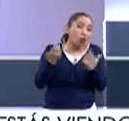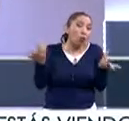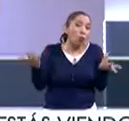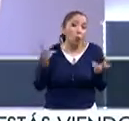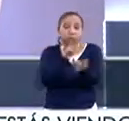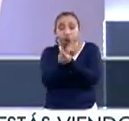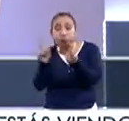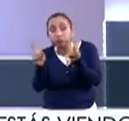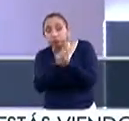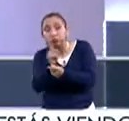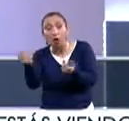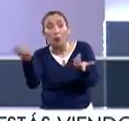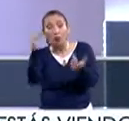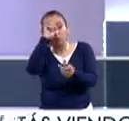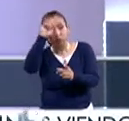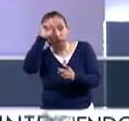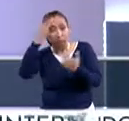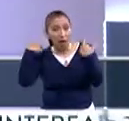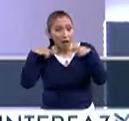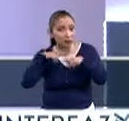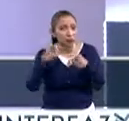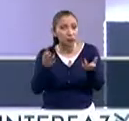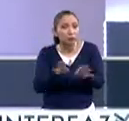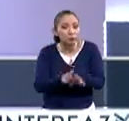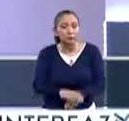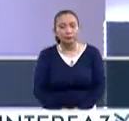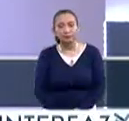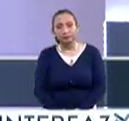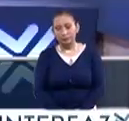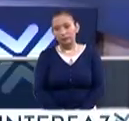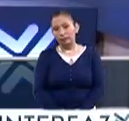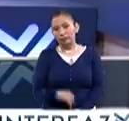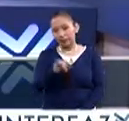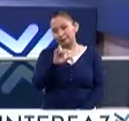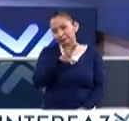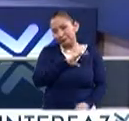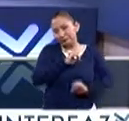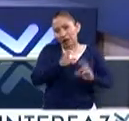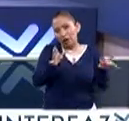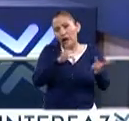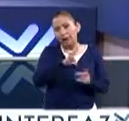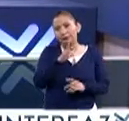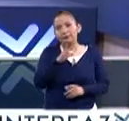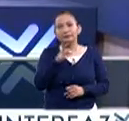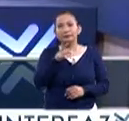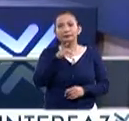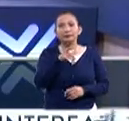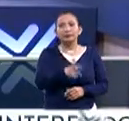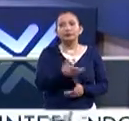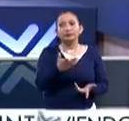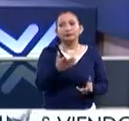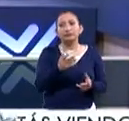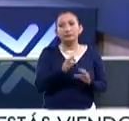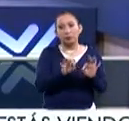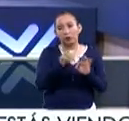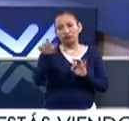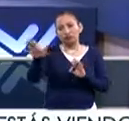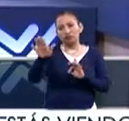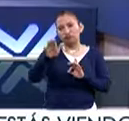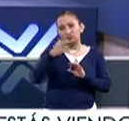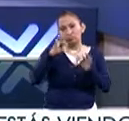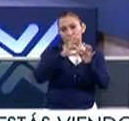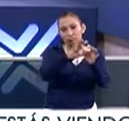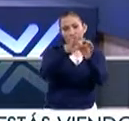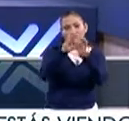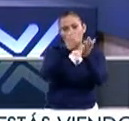tipo de interacción con algunos mentores etcétera ching bueno definitivamente esta parte principal la tienen nuestros